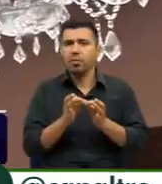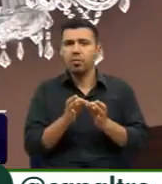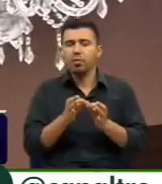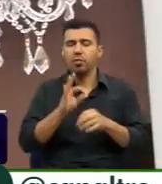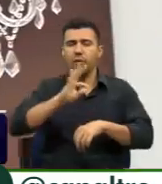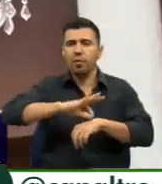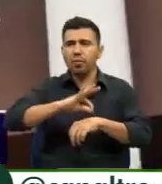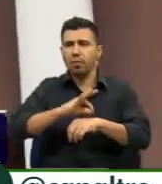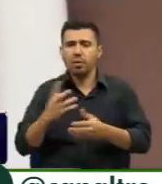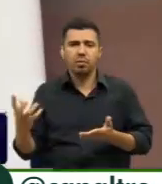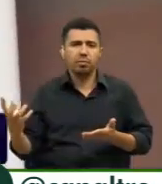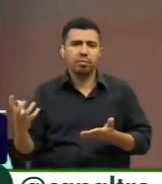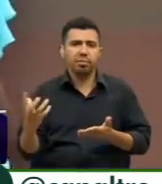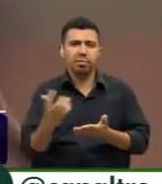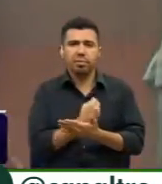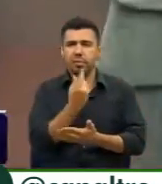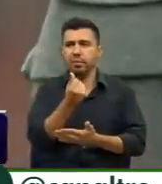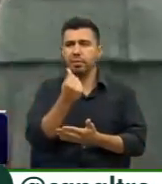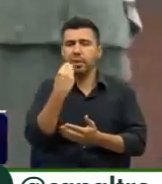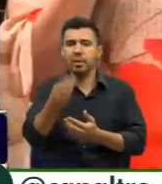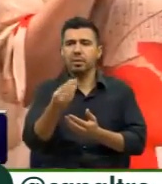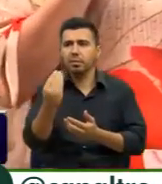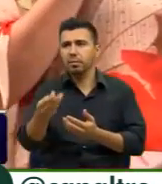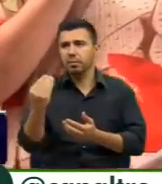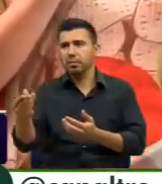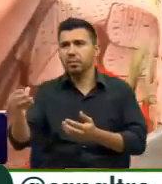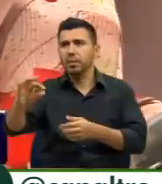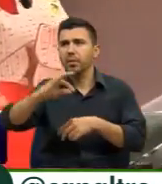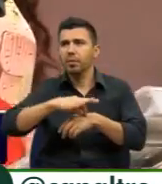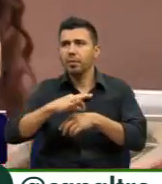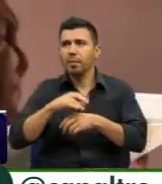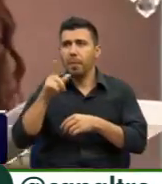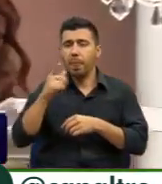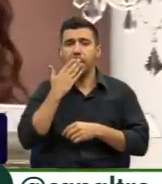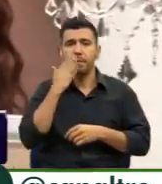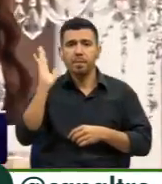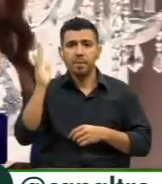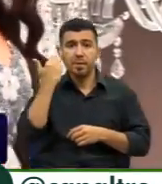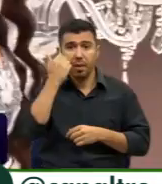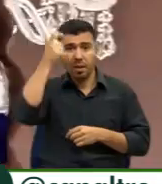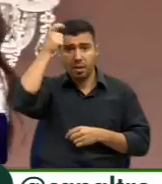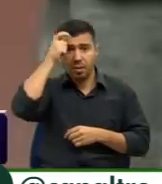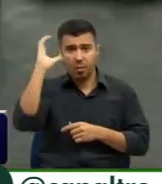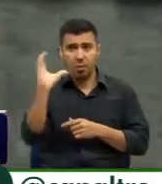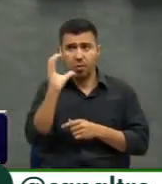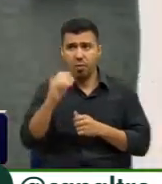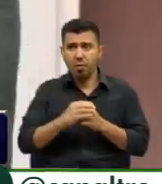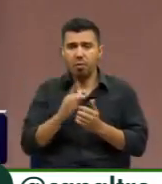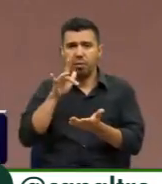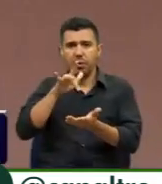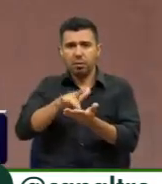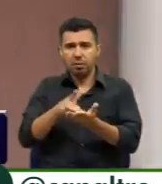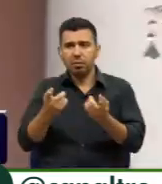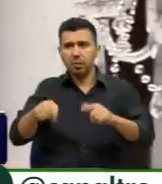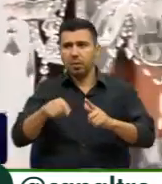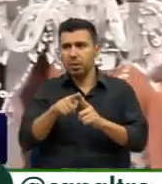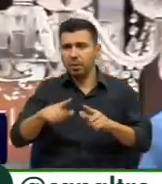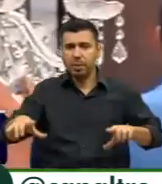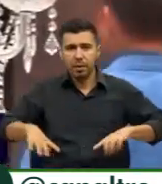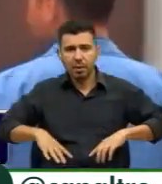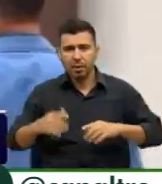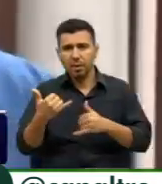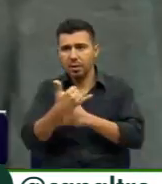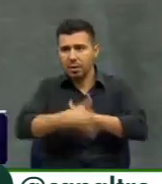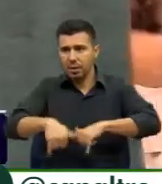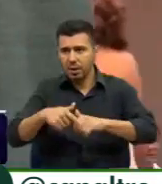Norte de Santander. Este evento contará con la participación de la señorita Colombia y la presencia de los diseñadores de la región. Cabe resaltar que